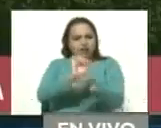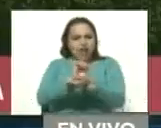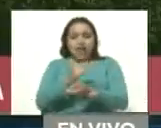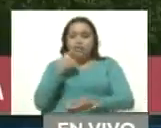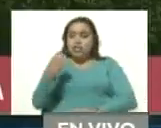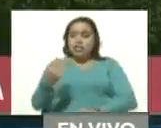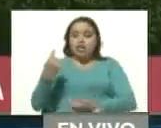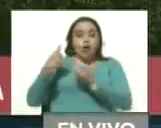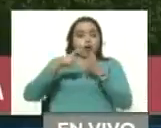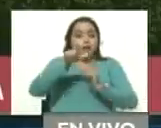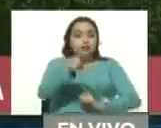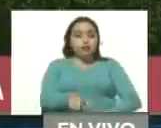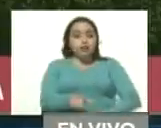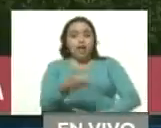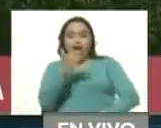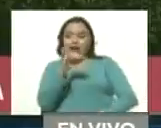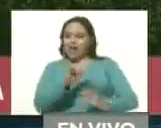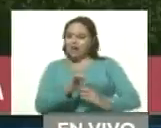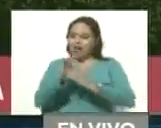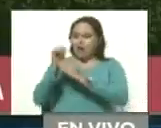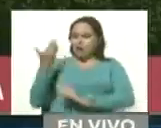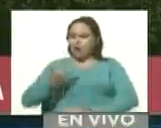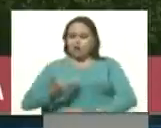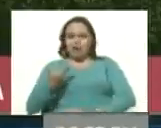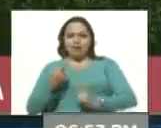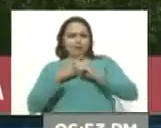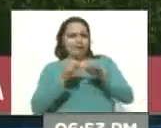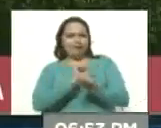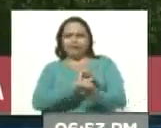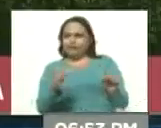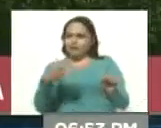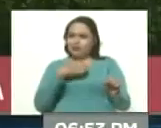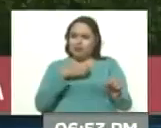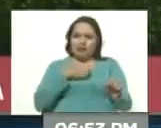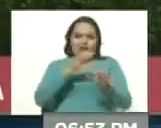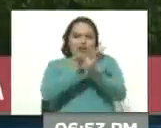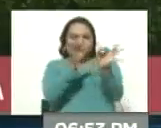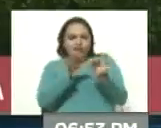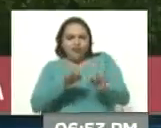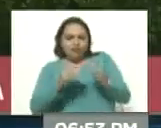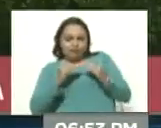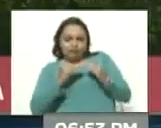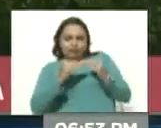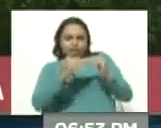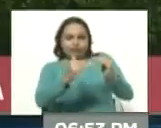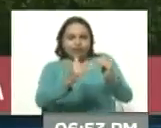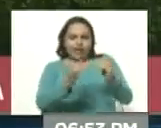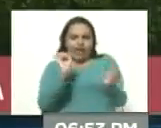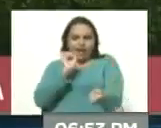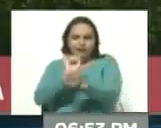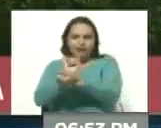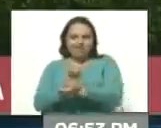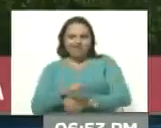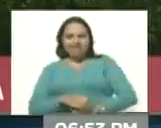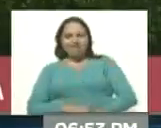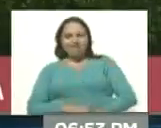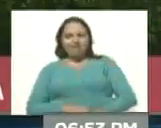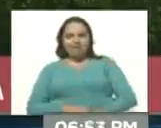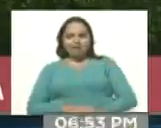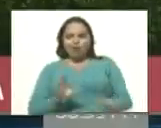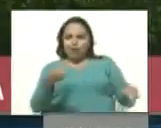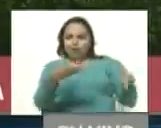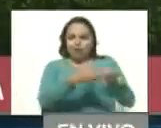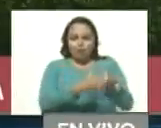a monagas como un héroe y resulta ser que era que era insostenible el modelo ya de sostener hablaba esclavizado por las oligarquías